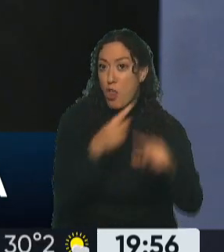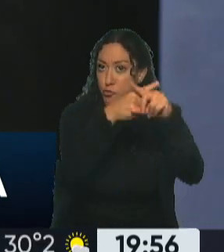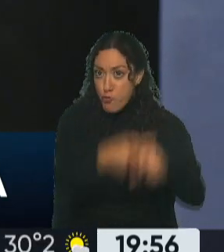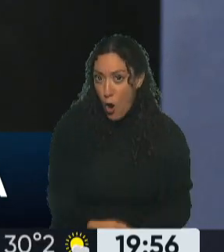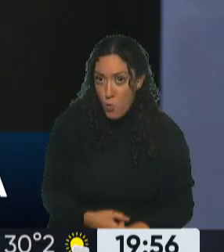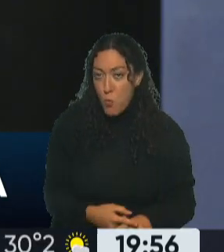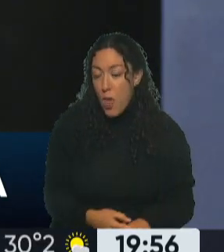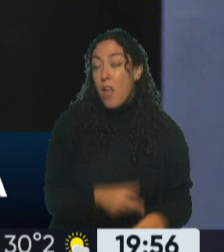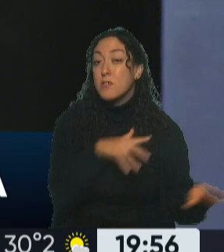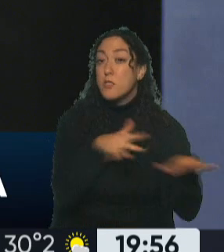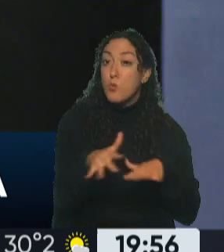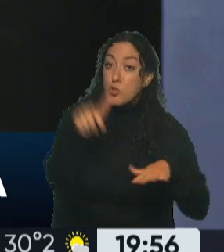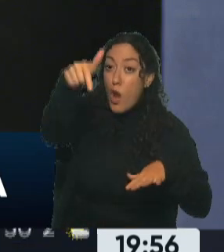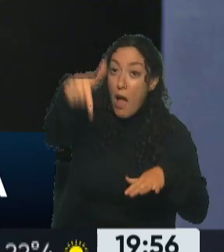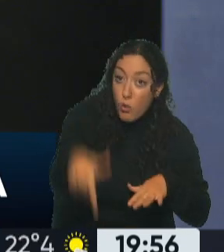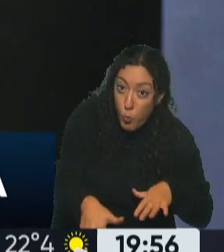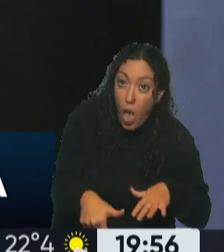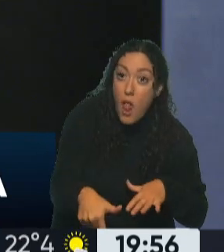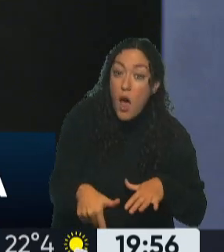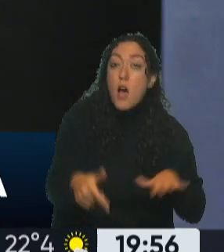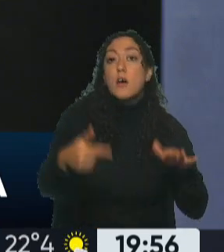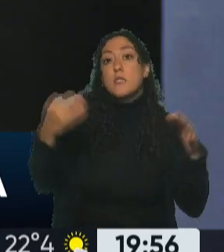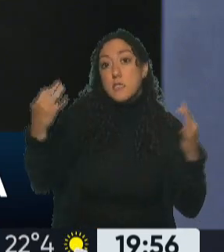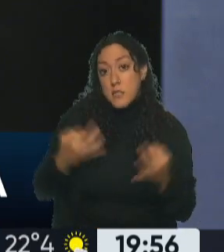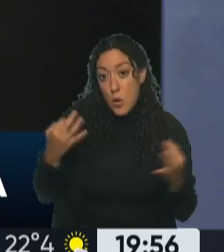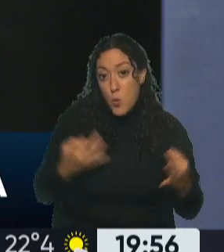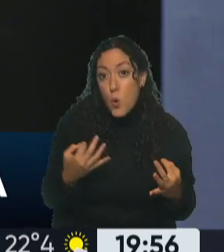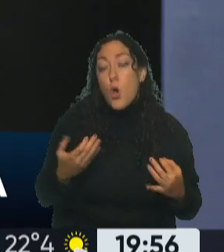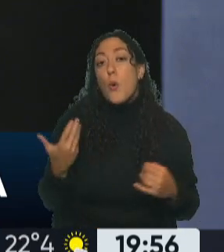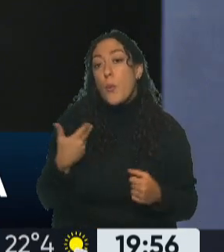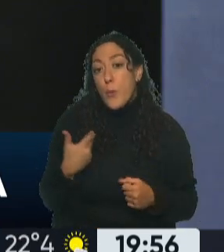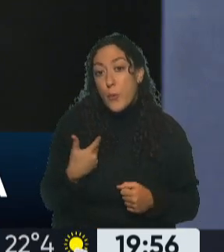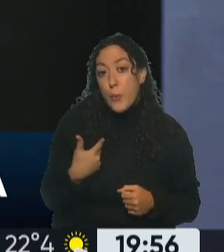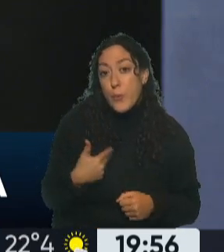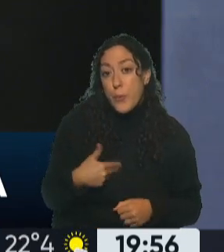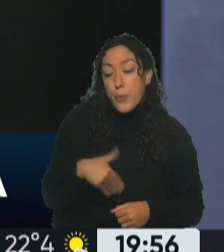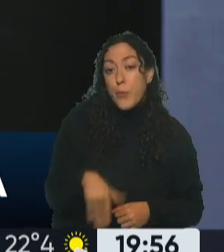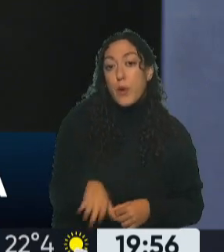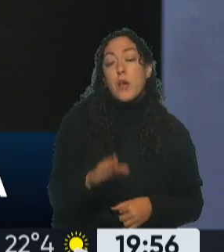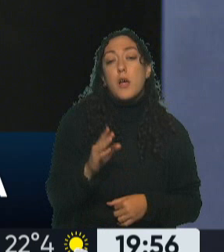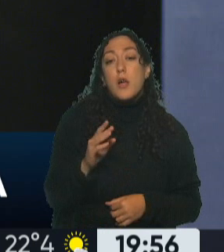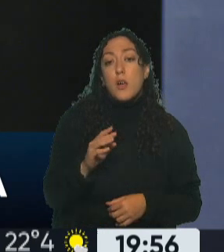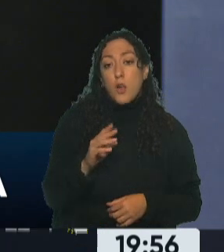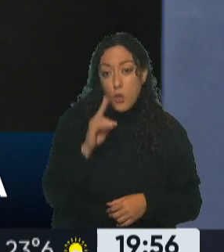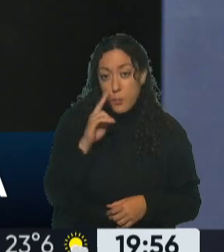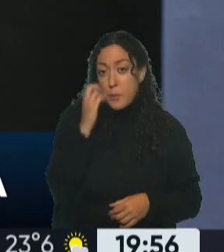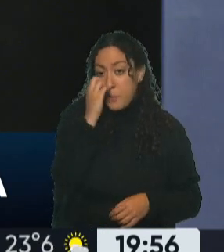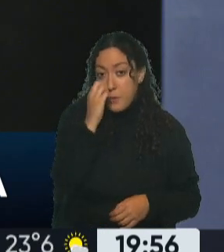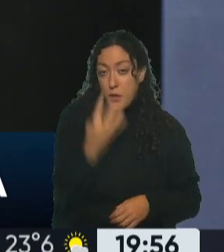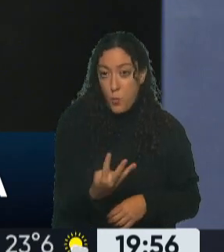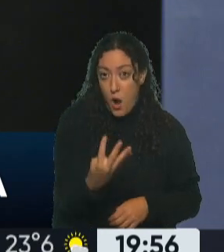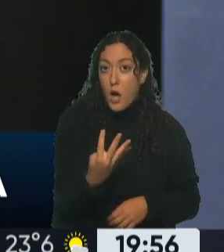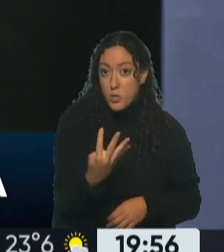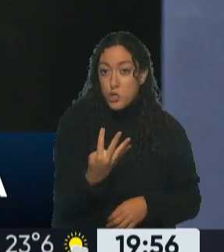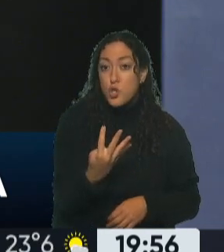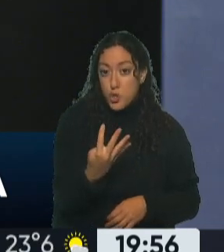situación actual y en la que probablemente vamos a transitar en el 2024